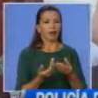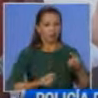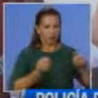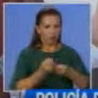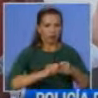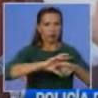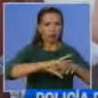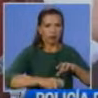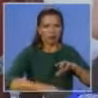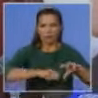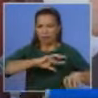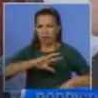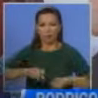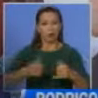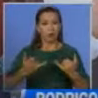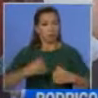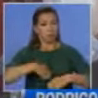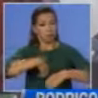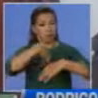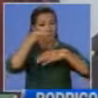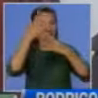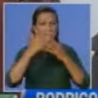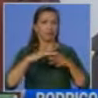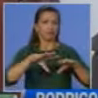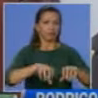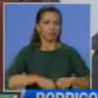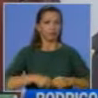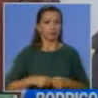martes. Tenemos 8 detenidos. De